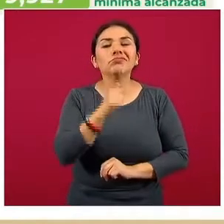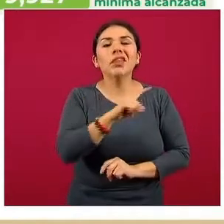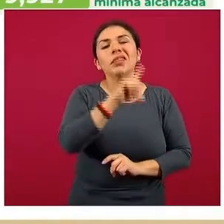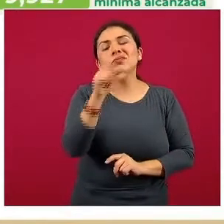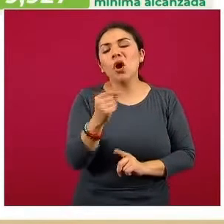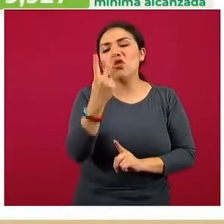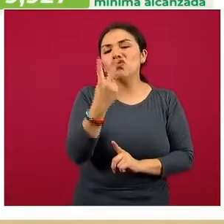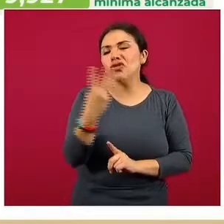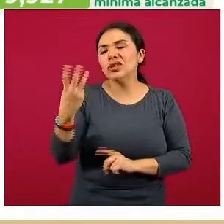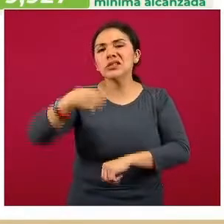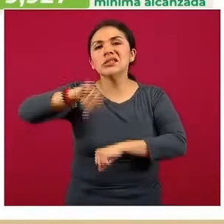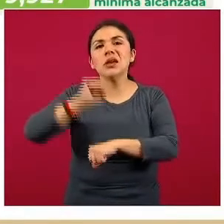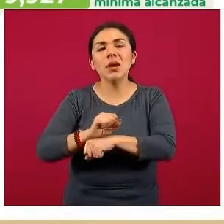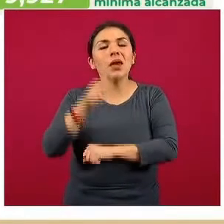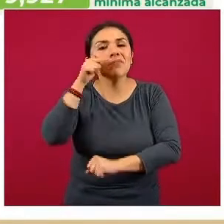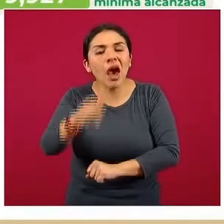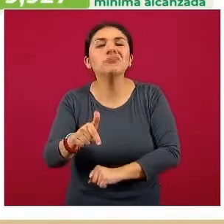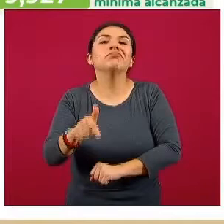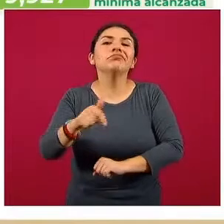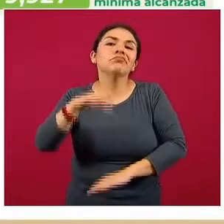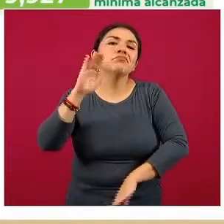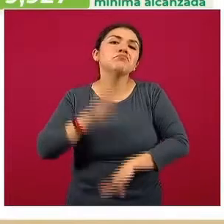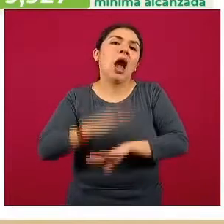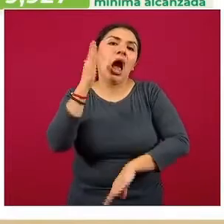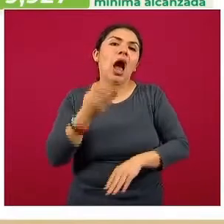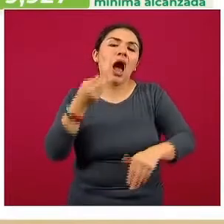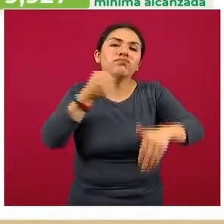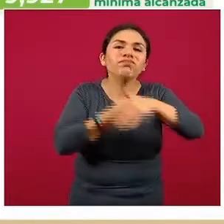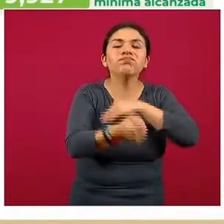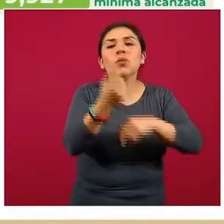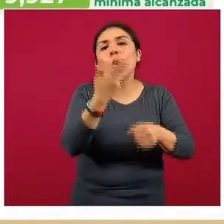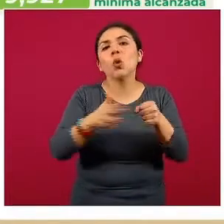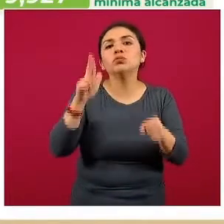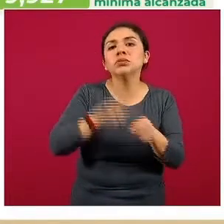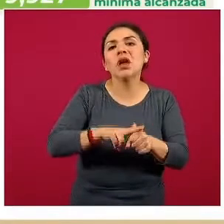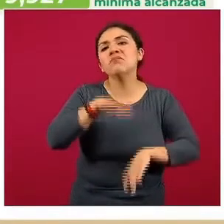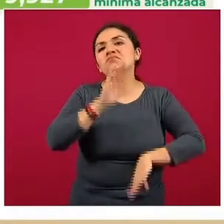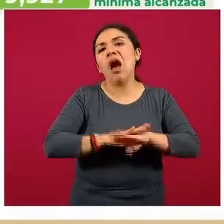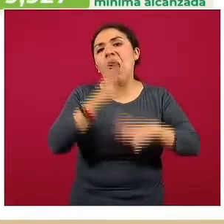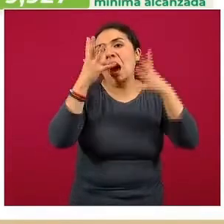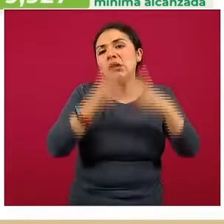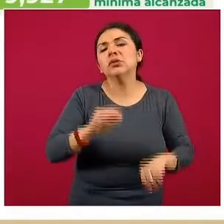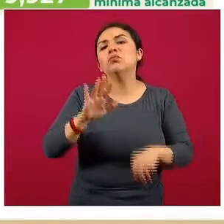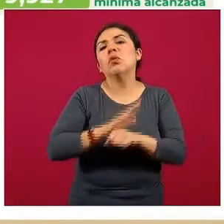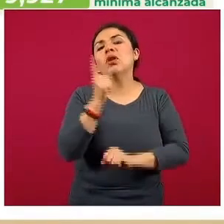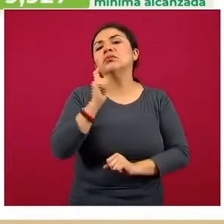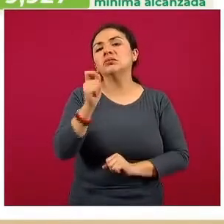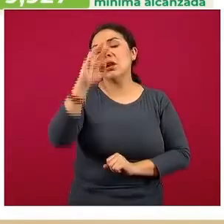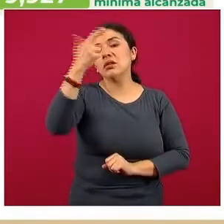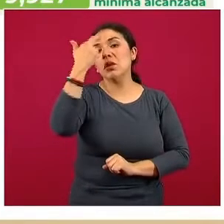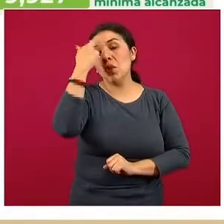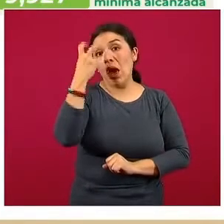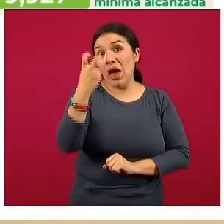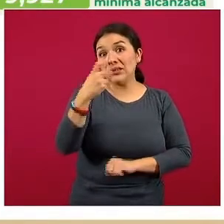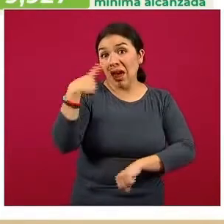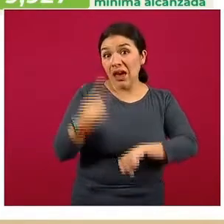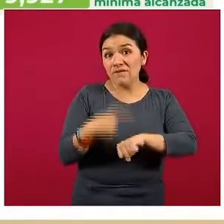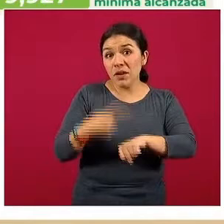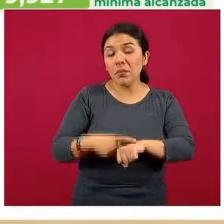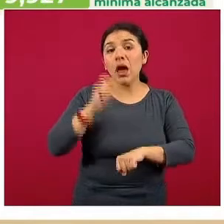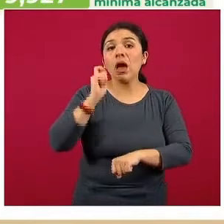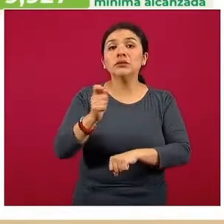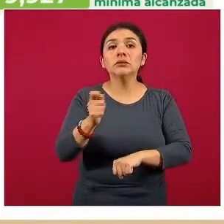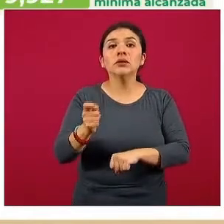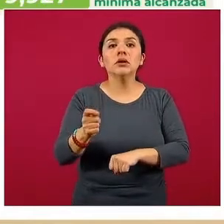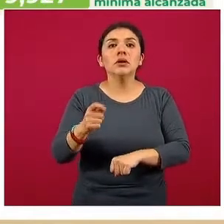semanas después vemos también un incremento importante en las hospitalizaciones, porque recordamos que esta es una enfermedad que